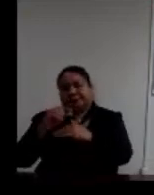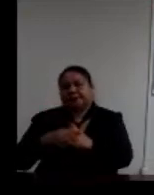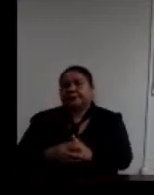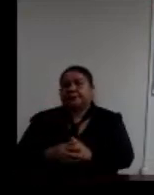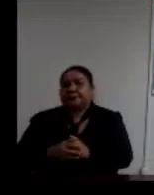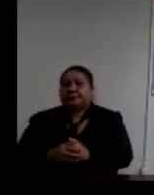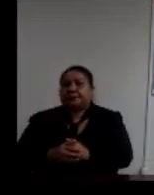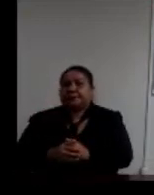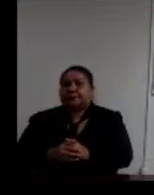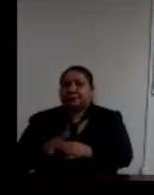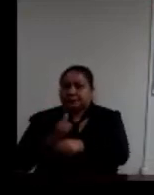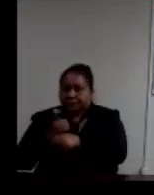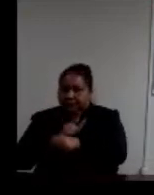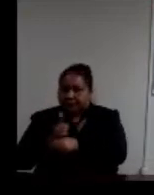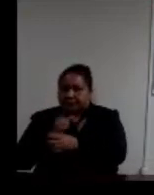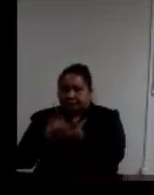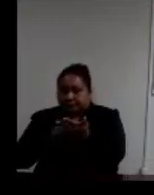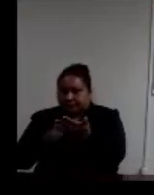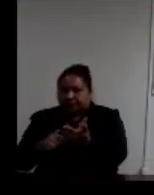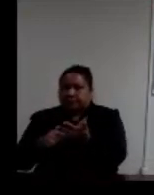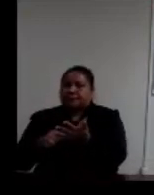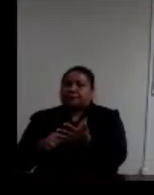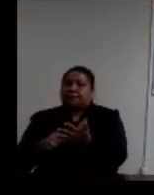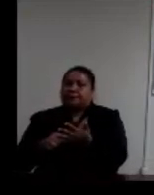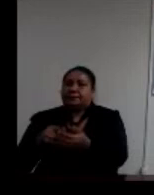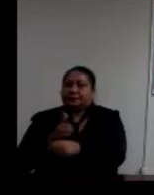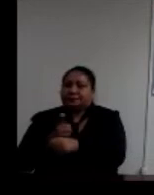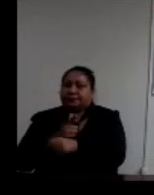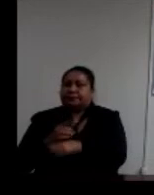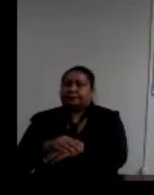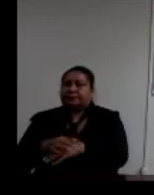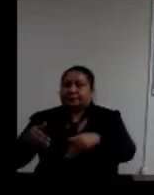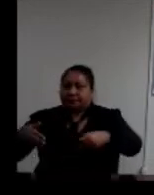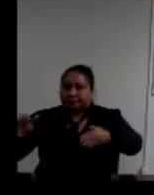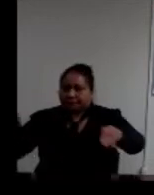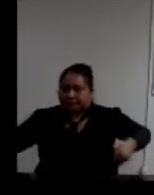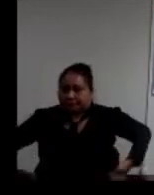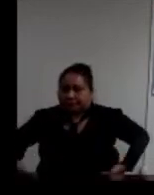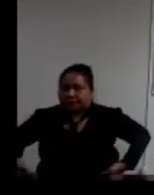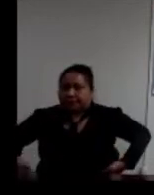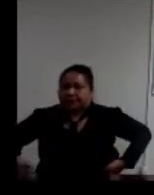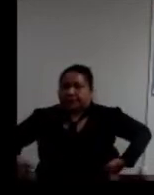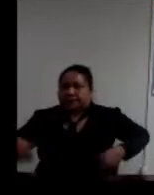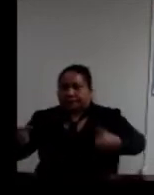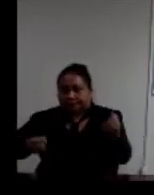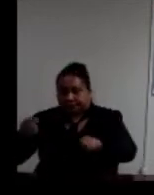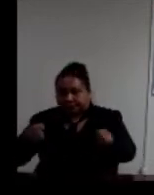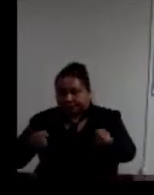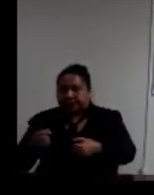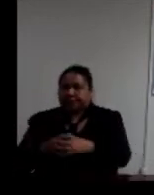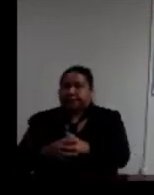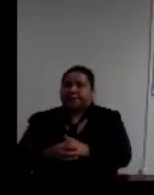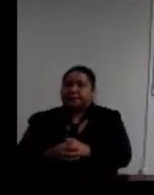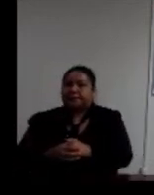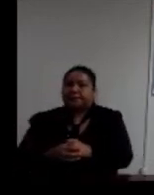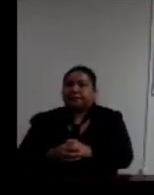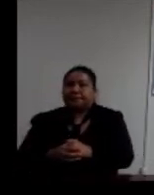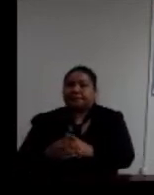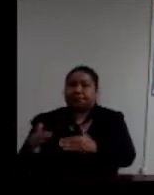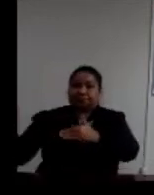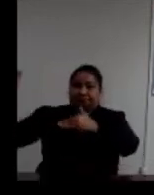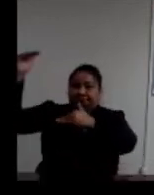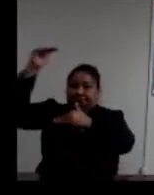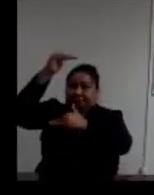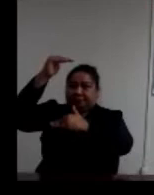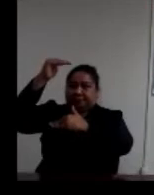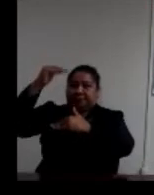tratamiento, suspensión de licencia, igual, accidente causado por el conductor, que también son muy altos